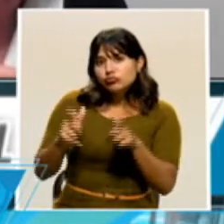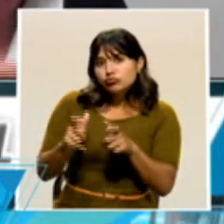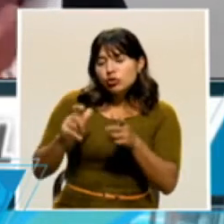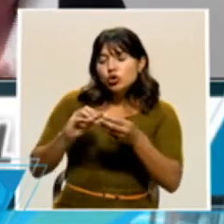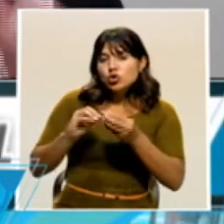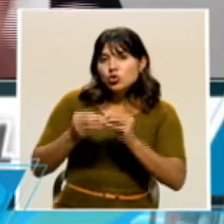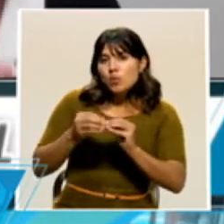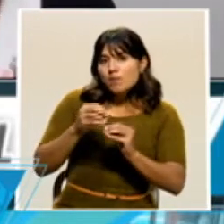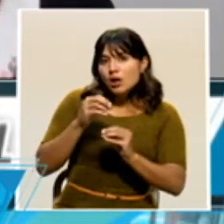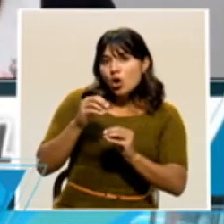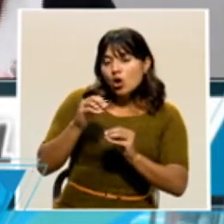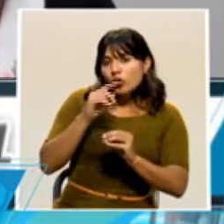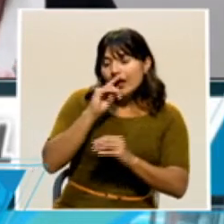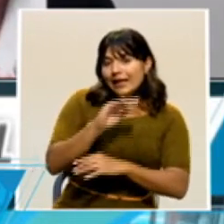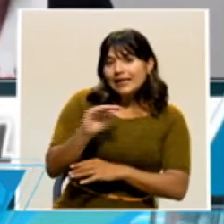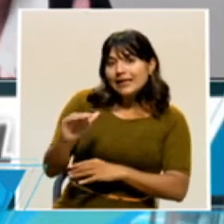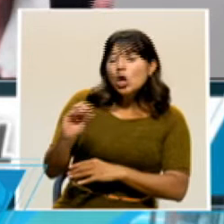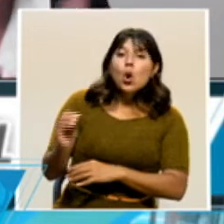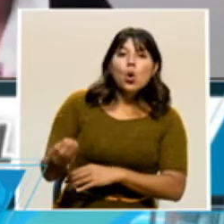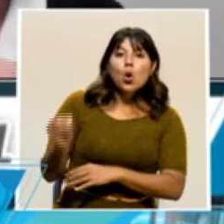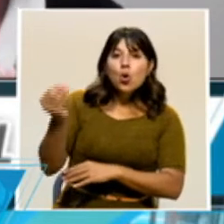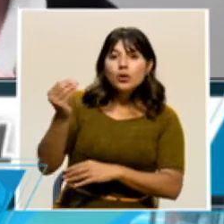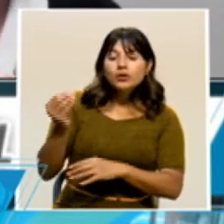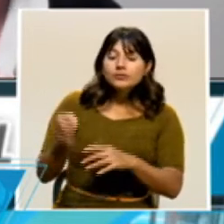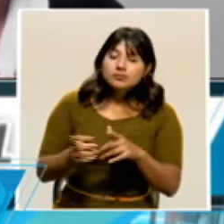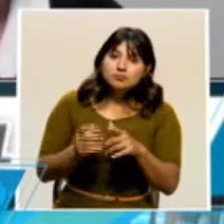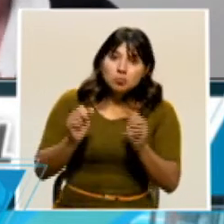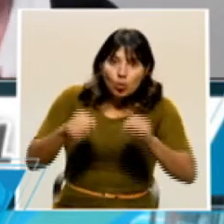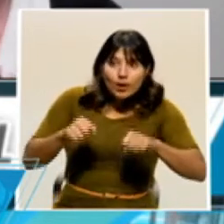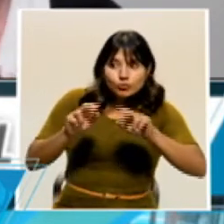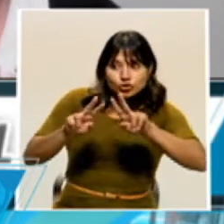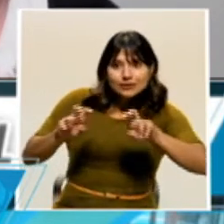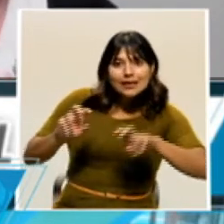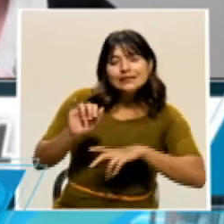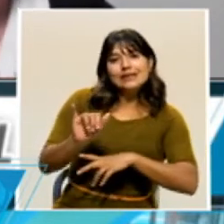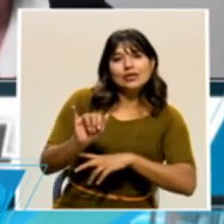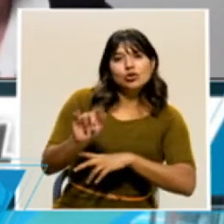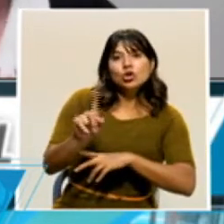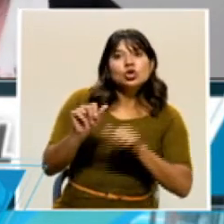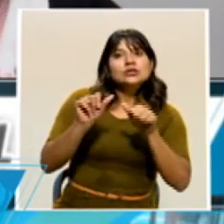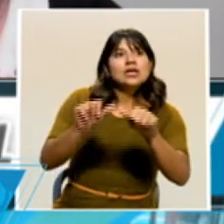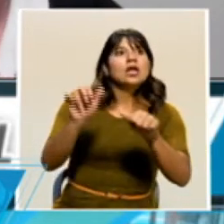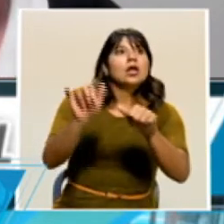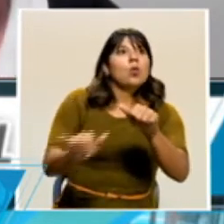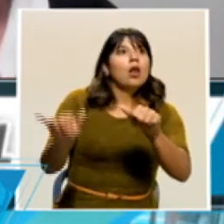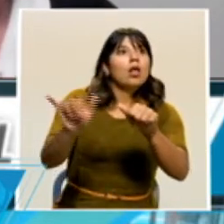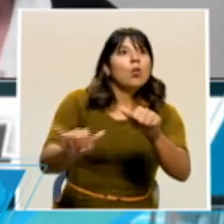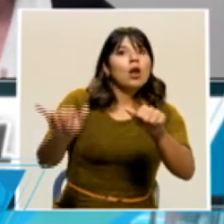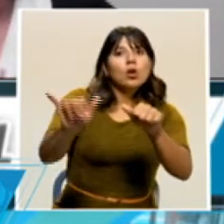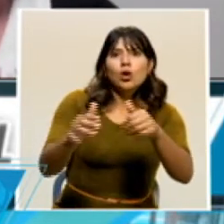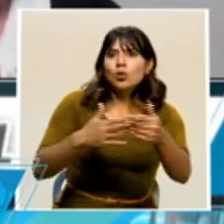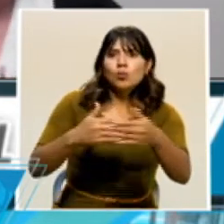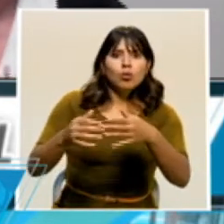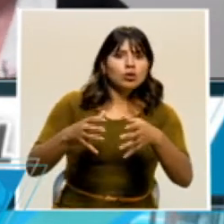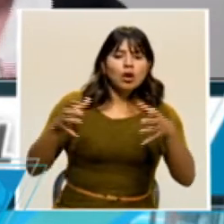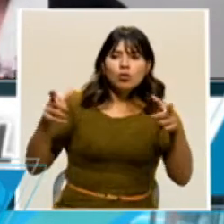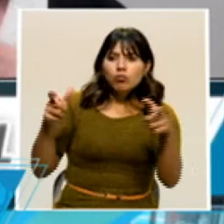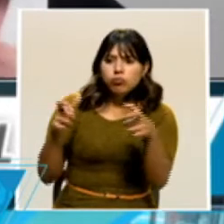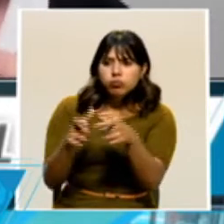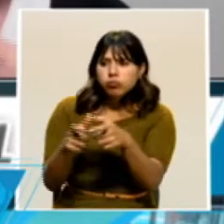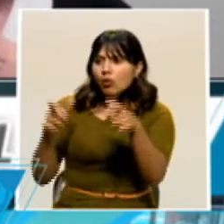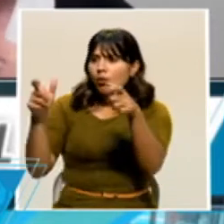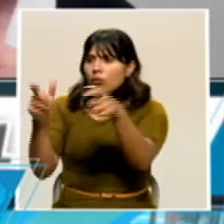el gasto o la asignación debe variar. En ese sentido, el país podría ahorrar, podría ser más eficiente